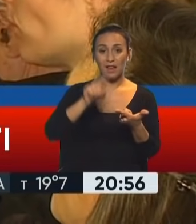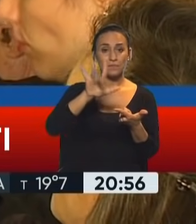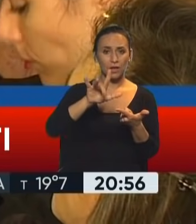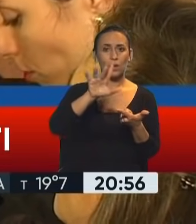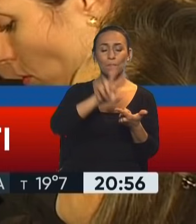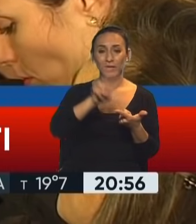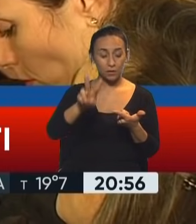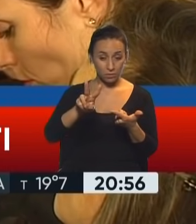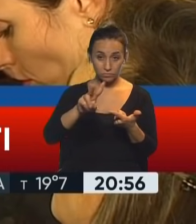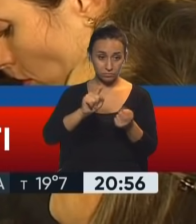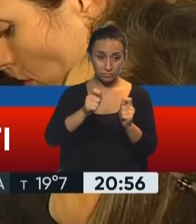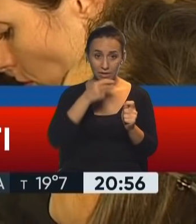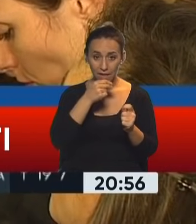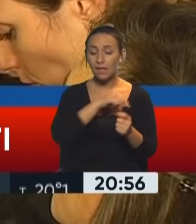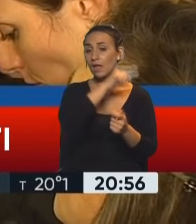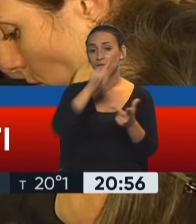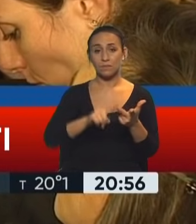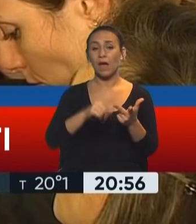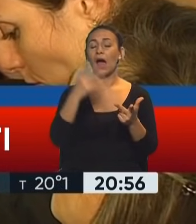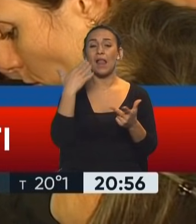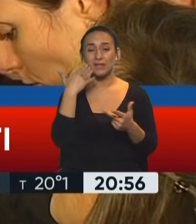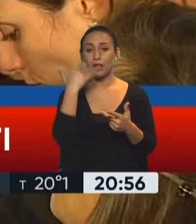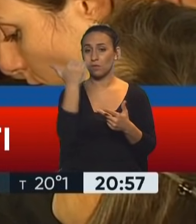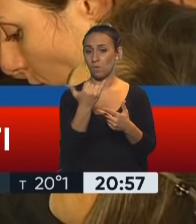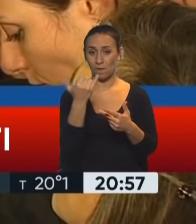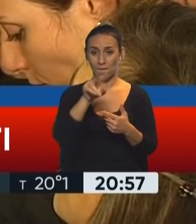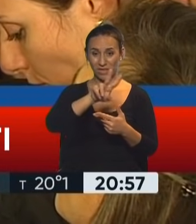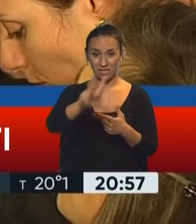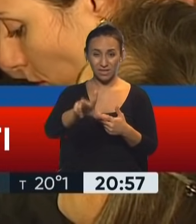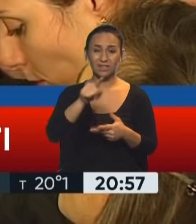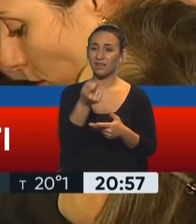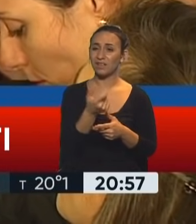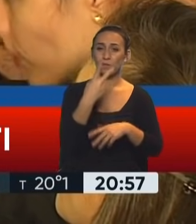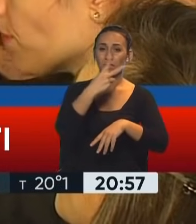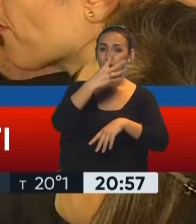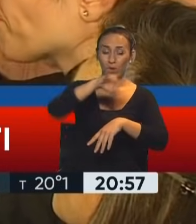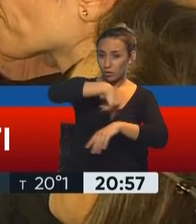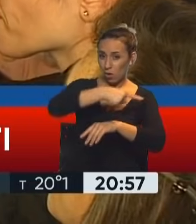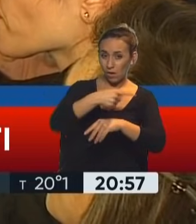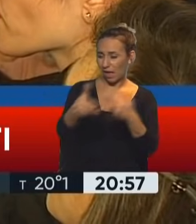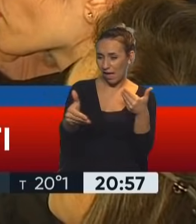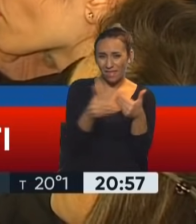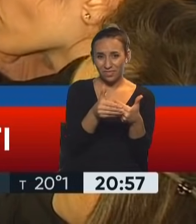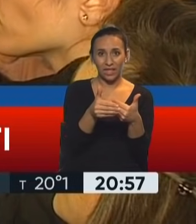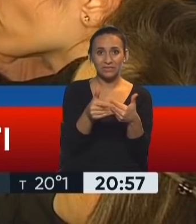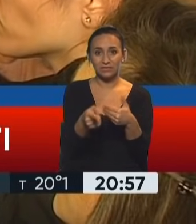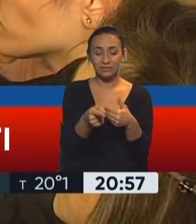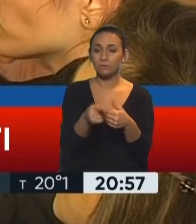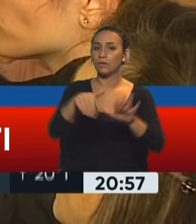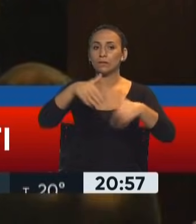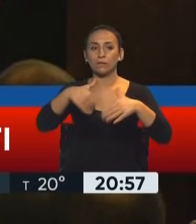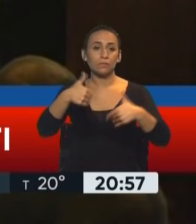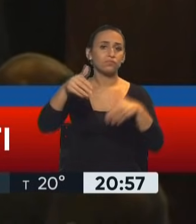cambiado y por la tarde se llamó a un acuerdo extraordinario para el jueves 23 con menos de 24 horas de anticipación.